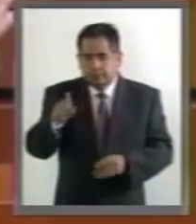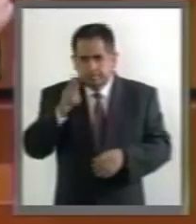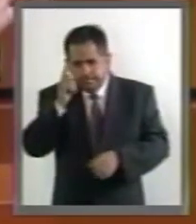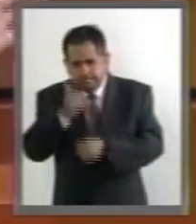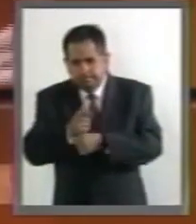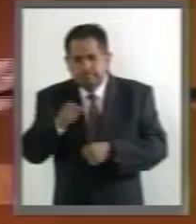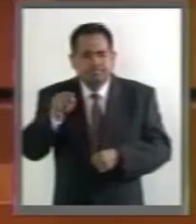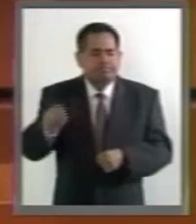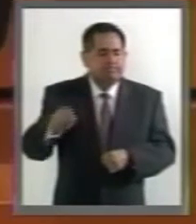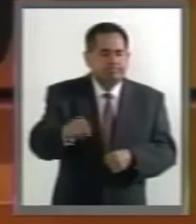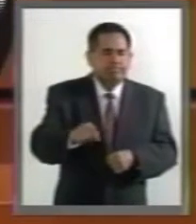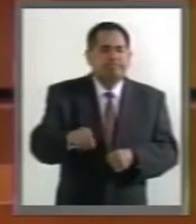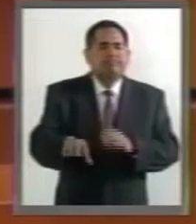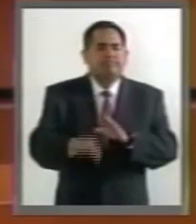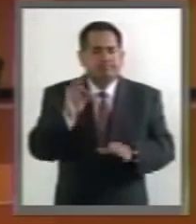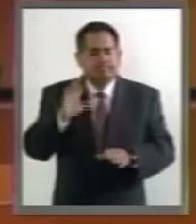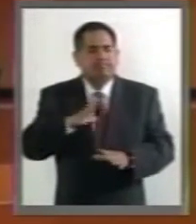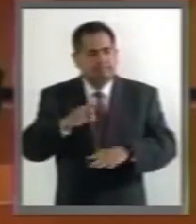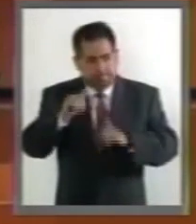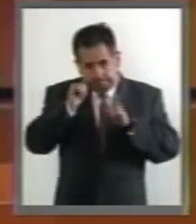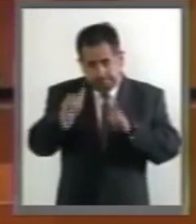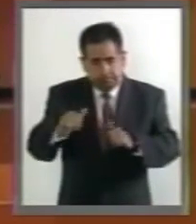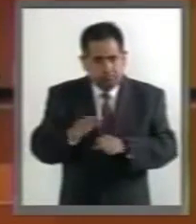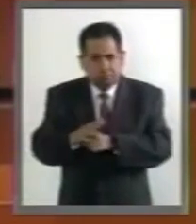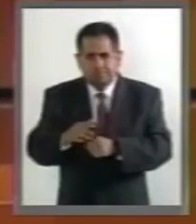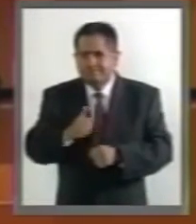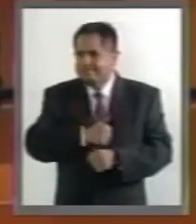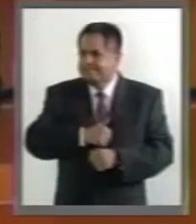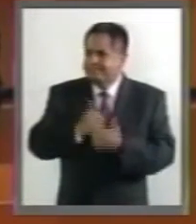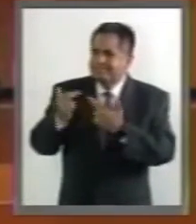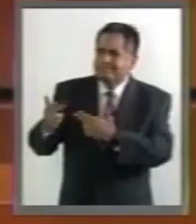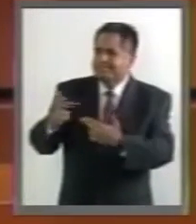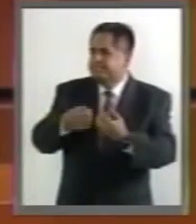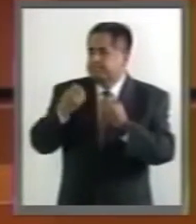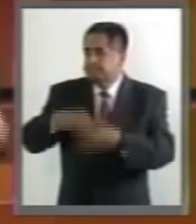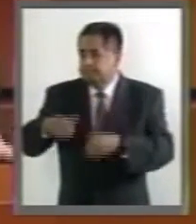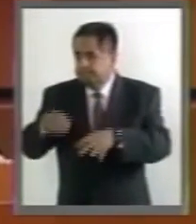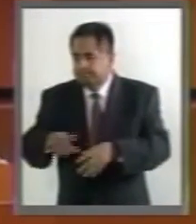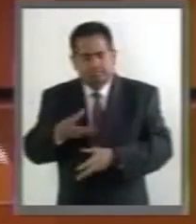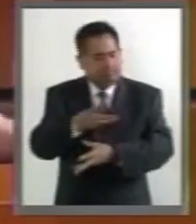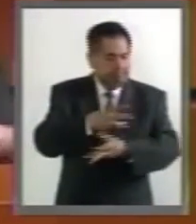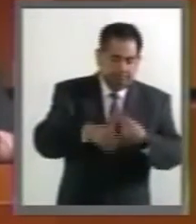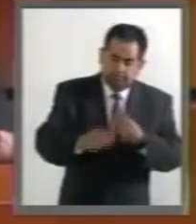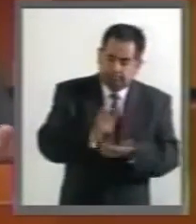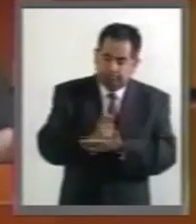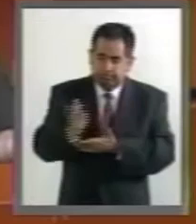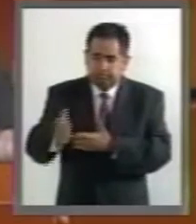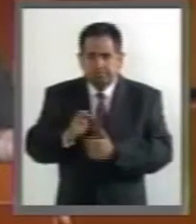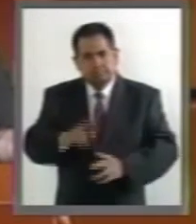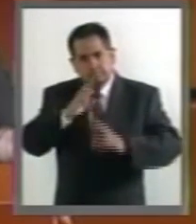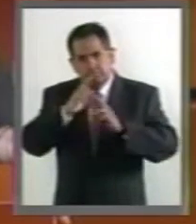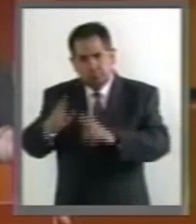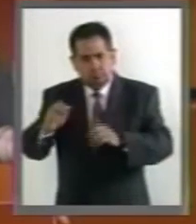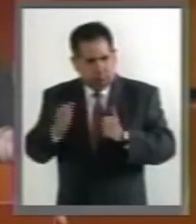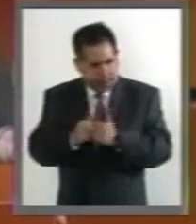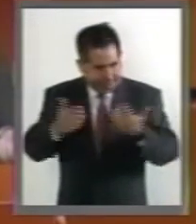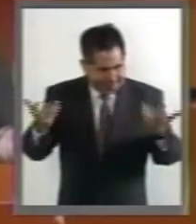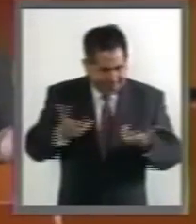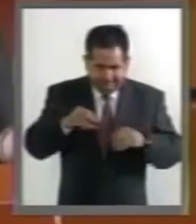identificar y atender los daños o pasivos sociales y brindar respuesta con